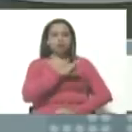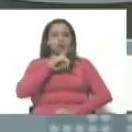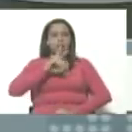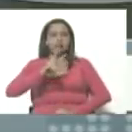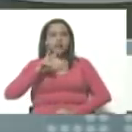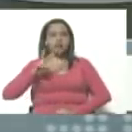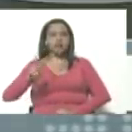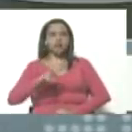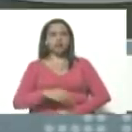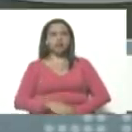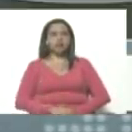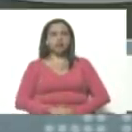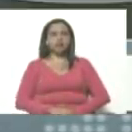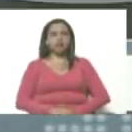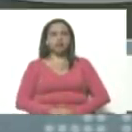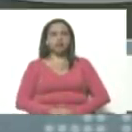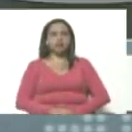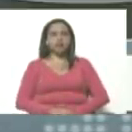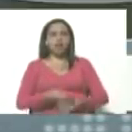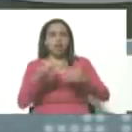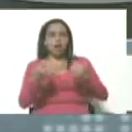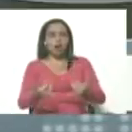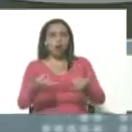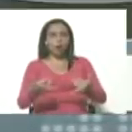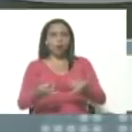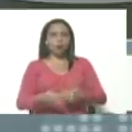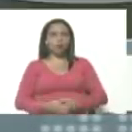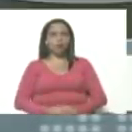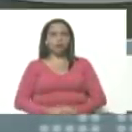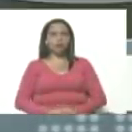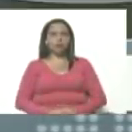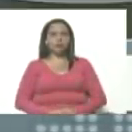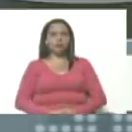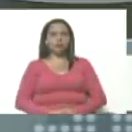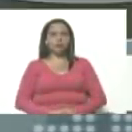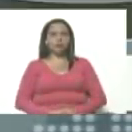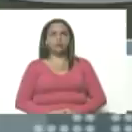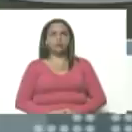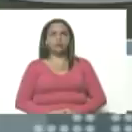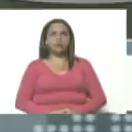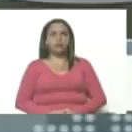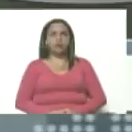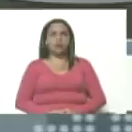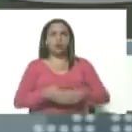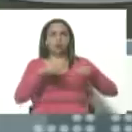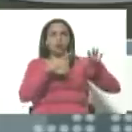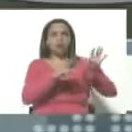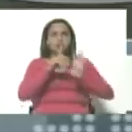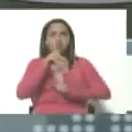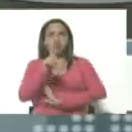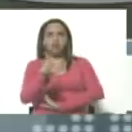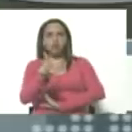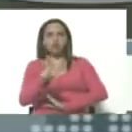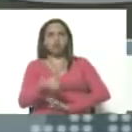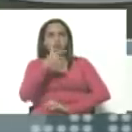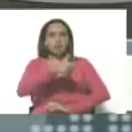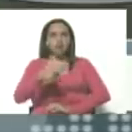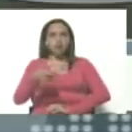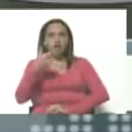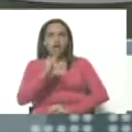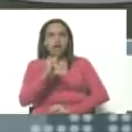6.422 casos actualmente activos, 81